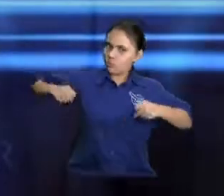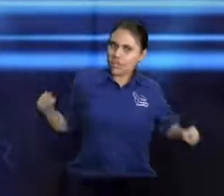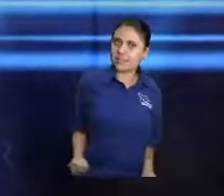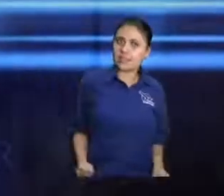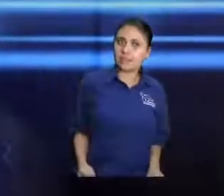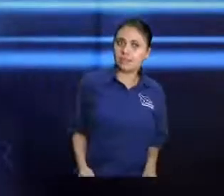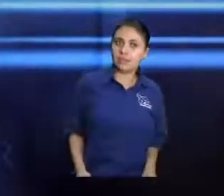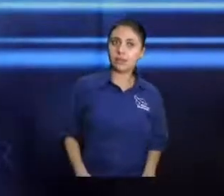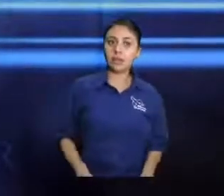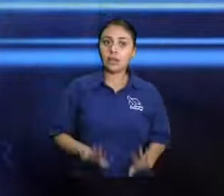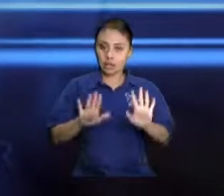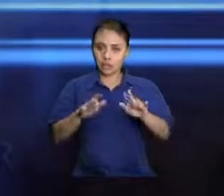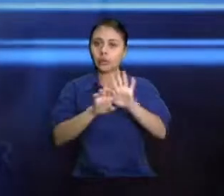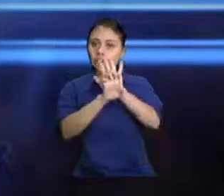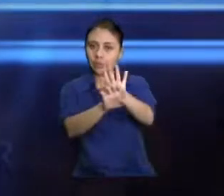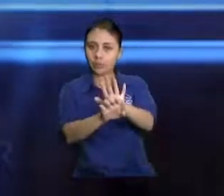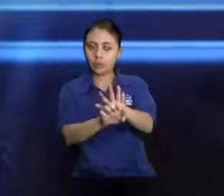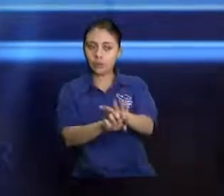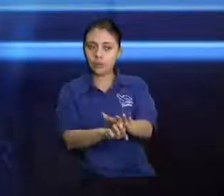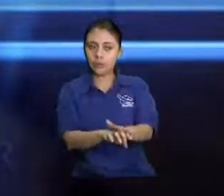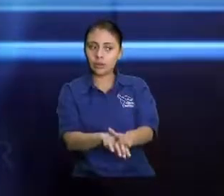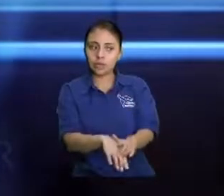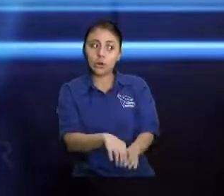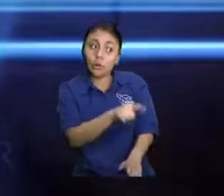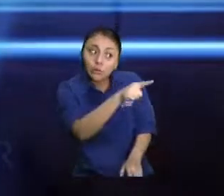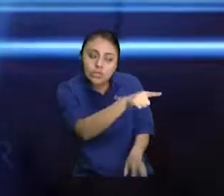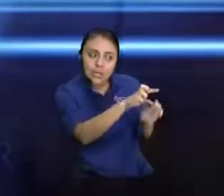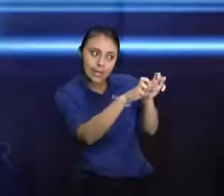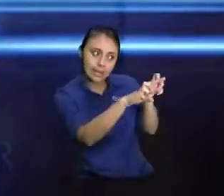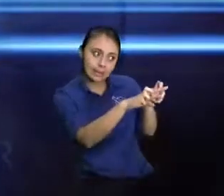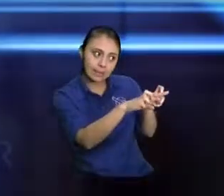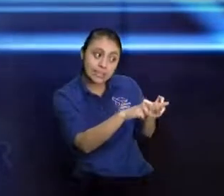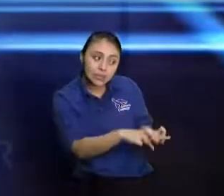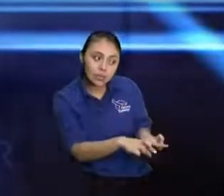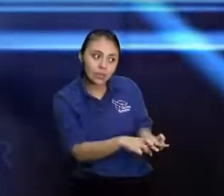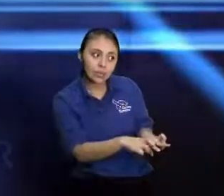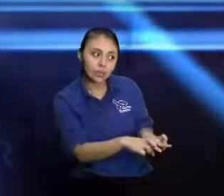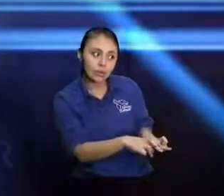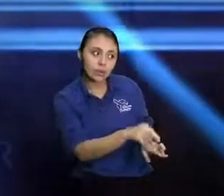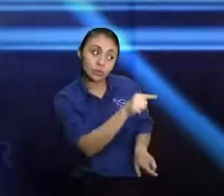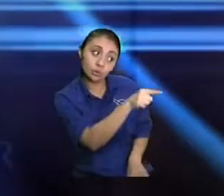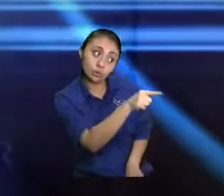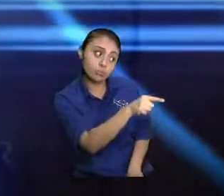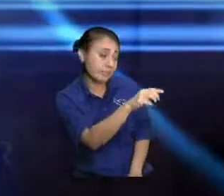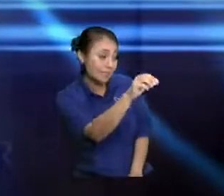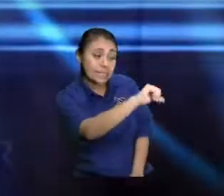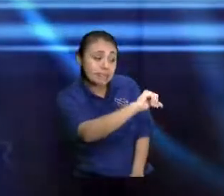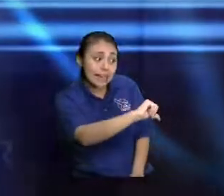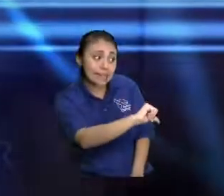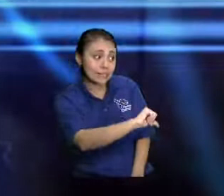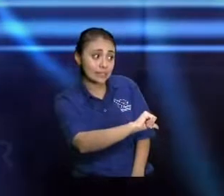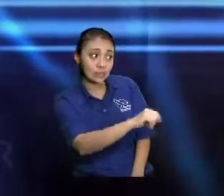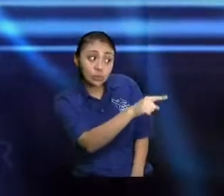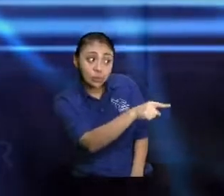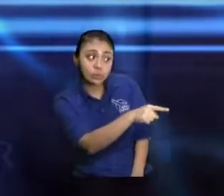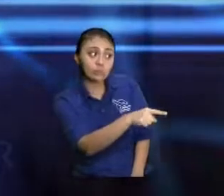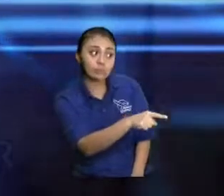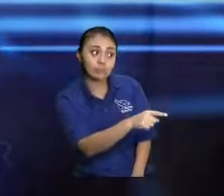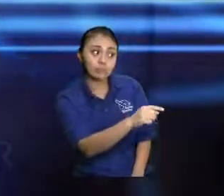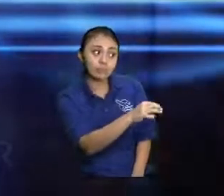Cuando le dicen, hermano, disculpe, usted está mal. Usted es pache, le dice el otro, ¿ah? No, yo no le estoy diciendo está mal de eso, le